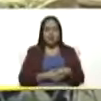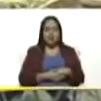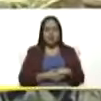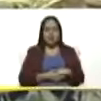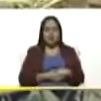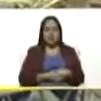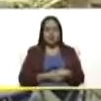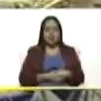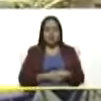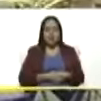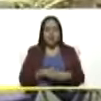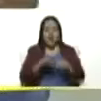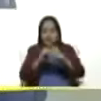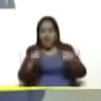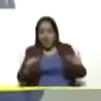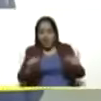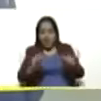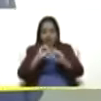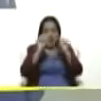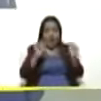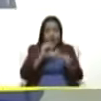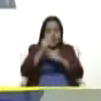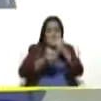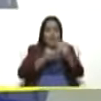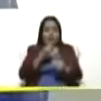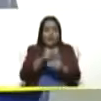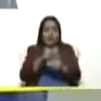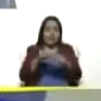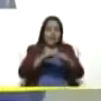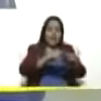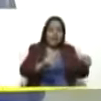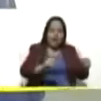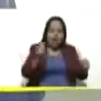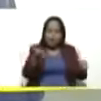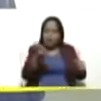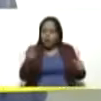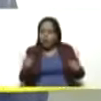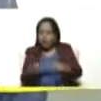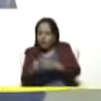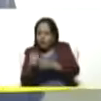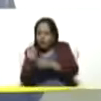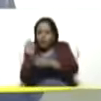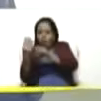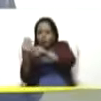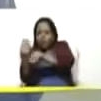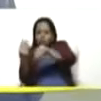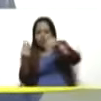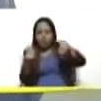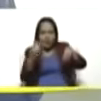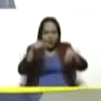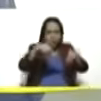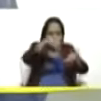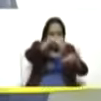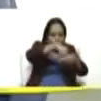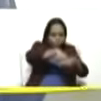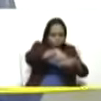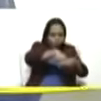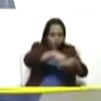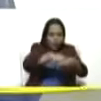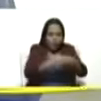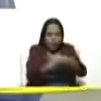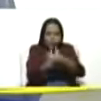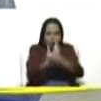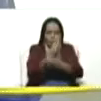arte del que cultiva la tierra, del que busca la plántula, la siembra, la hace